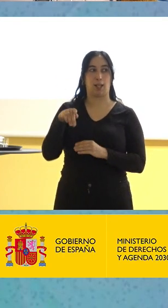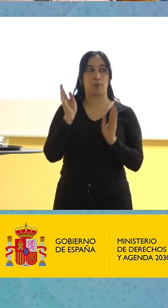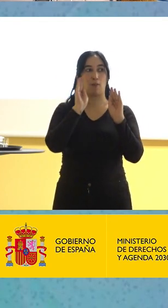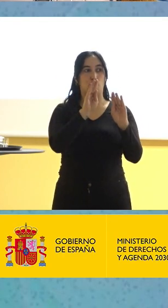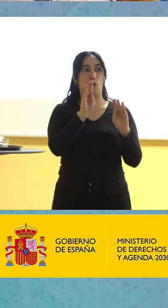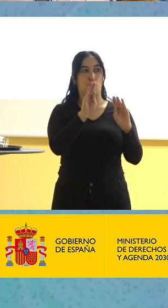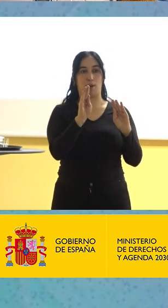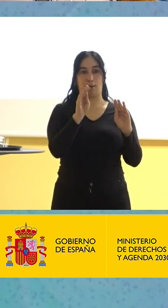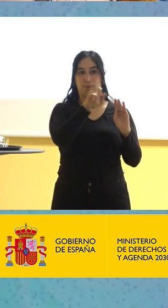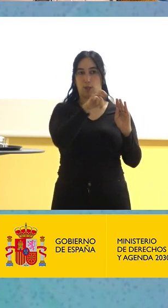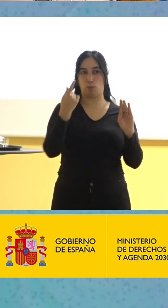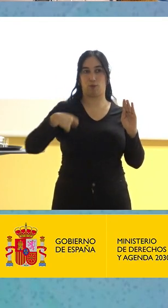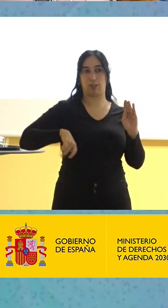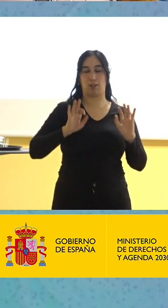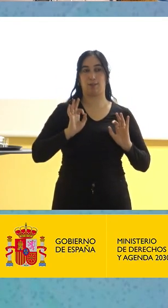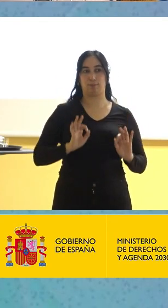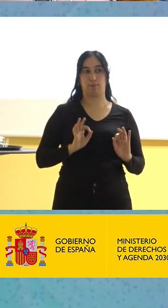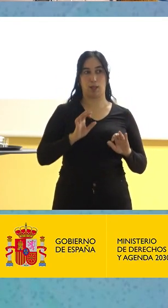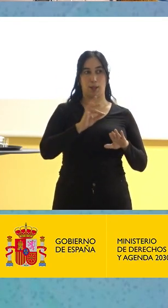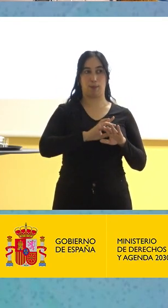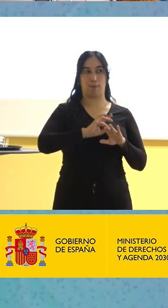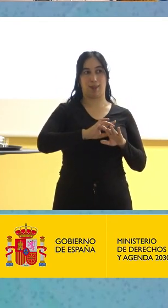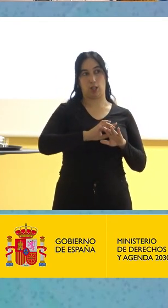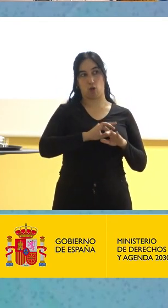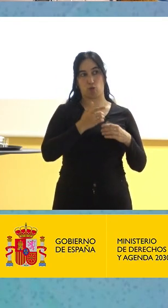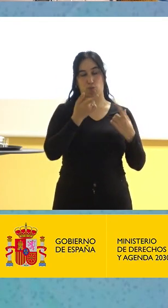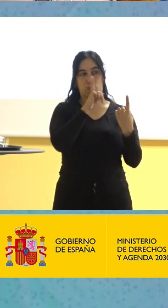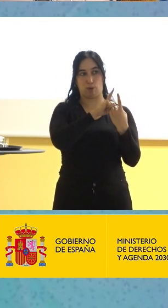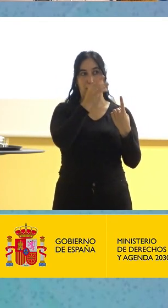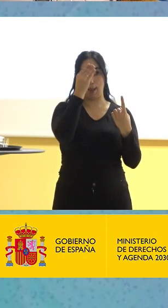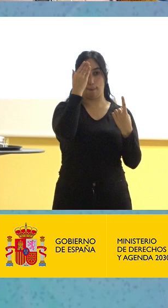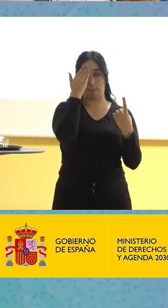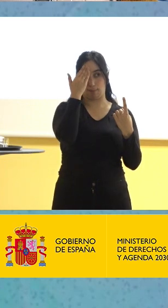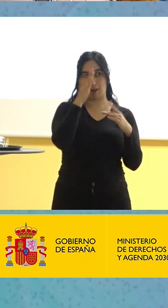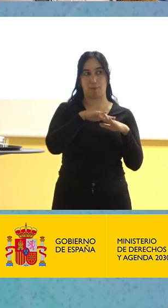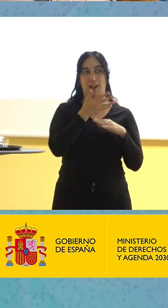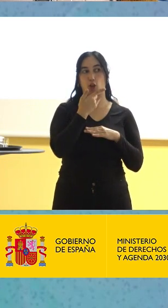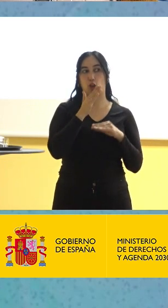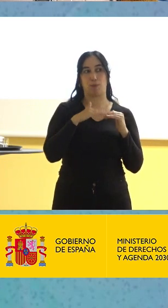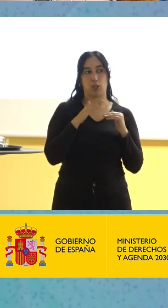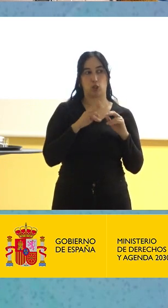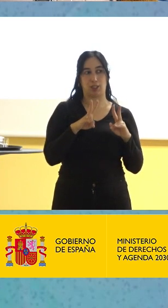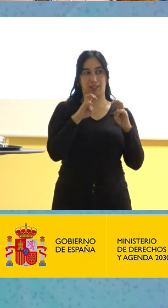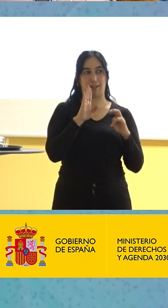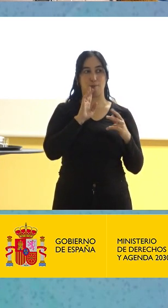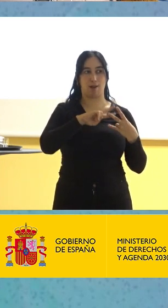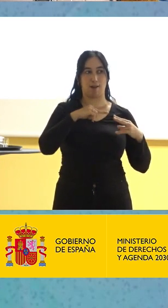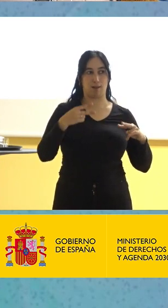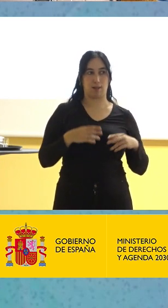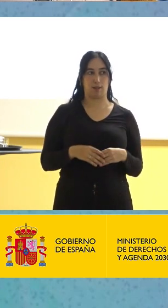a los profesionales, sobre todo a los de atención primaria, en unos conocimientos mínimos sobre genética.